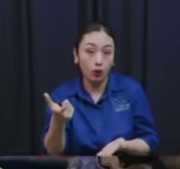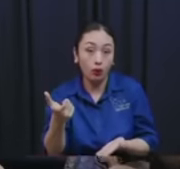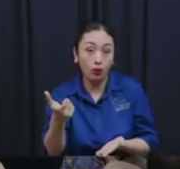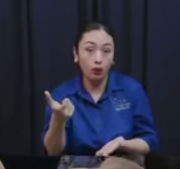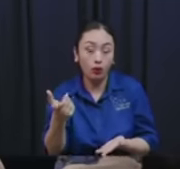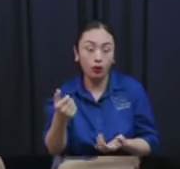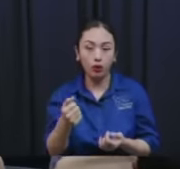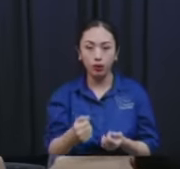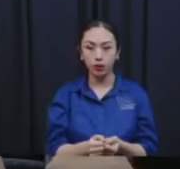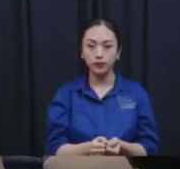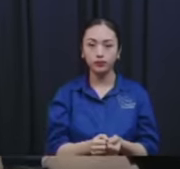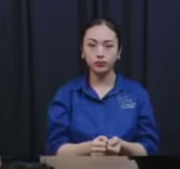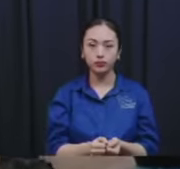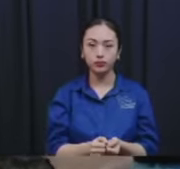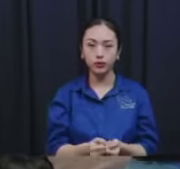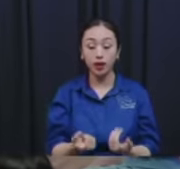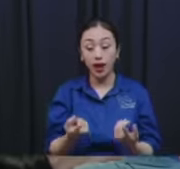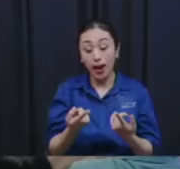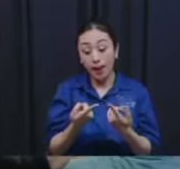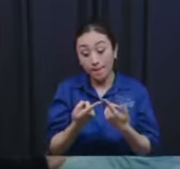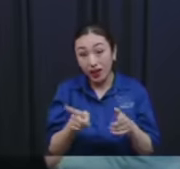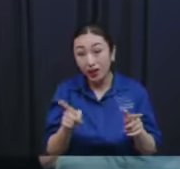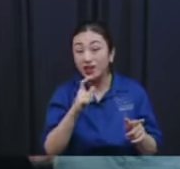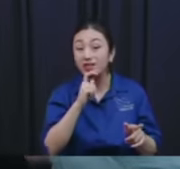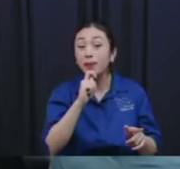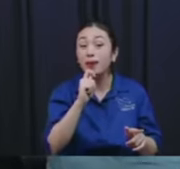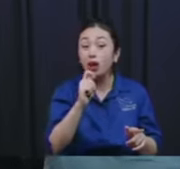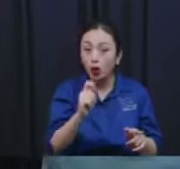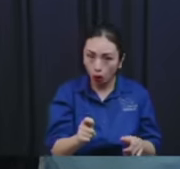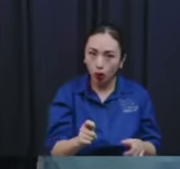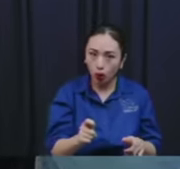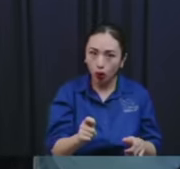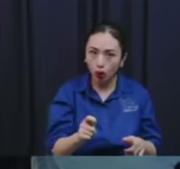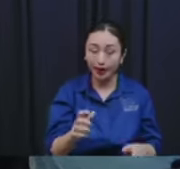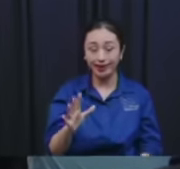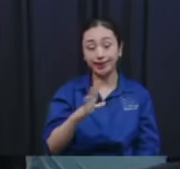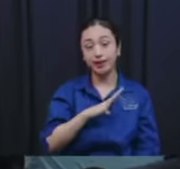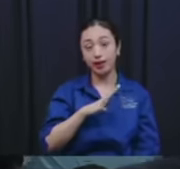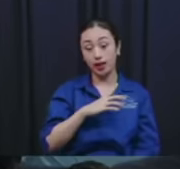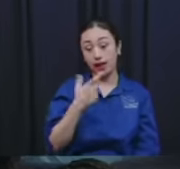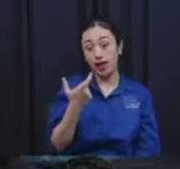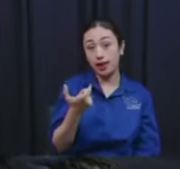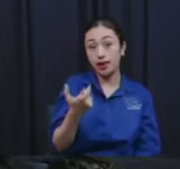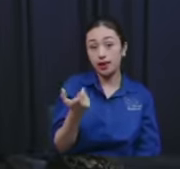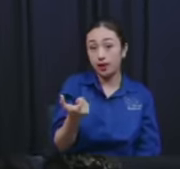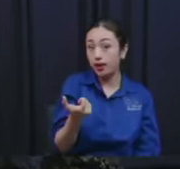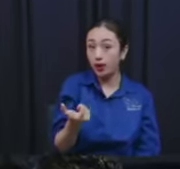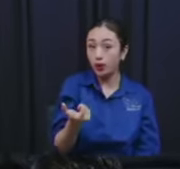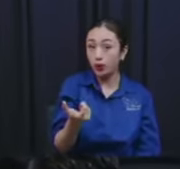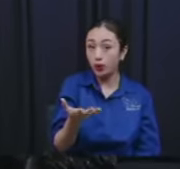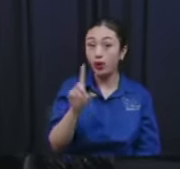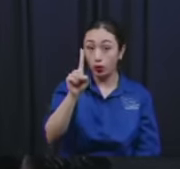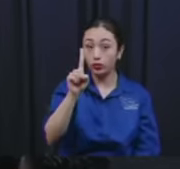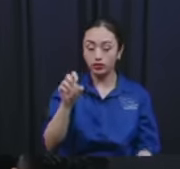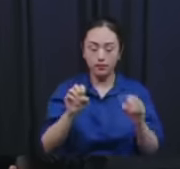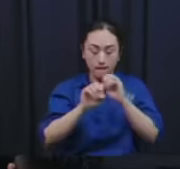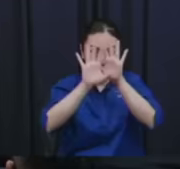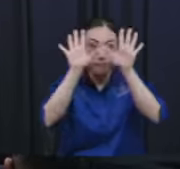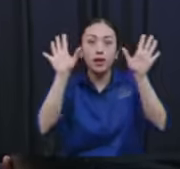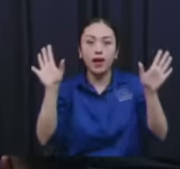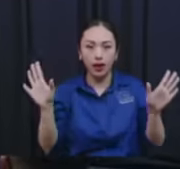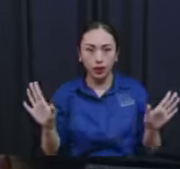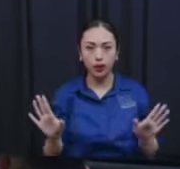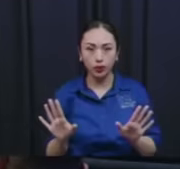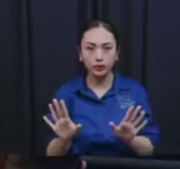aprobaron nada y que compró al contado Sería más milagro digo yo pues bueno pues así es